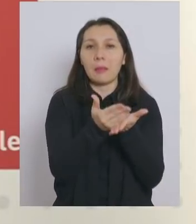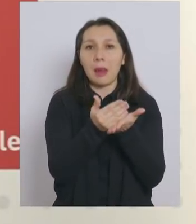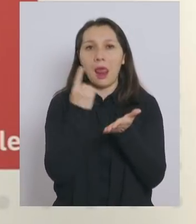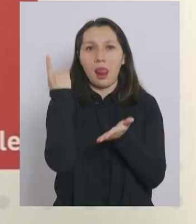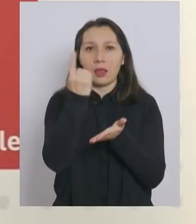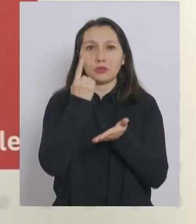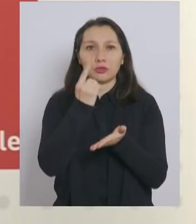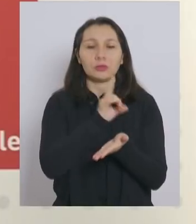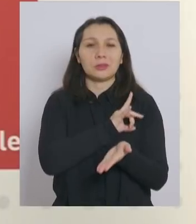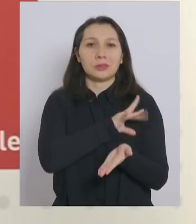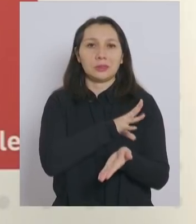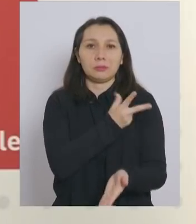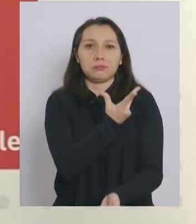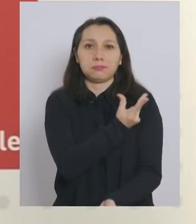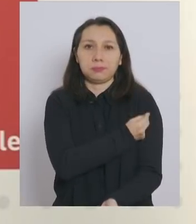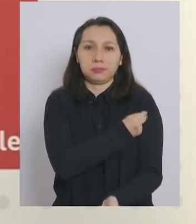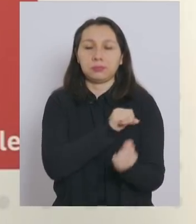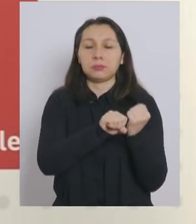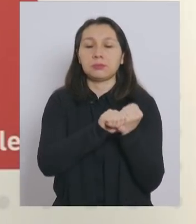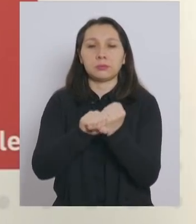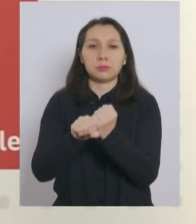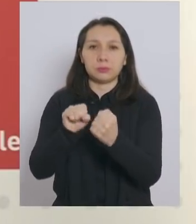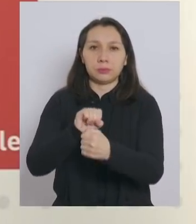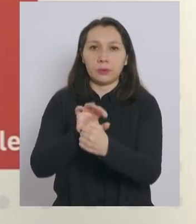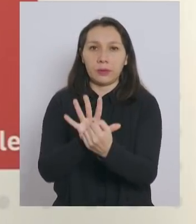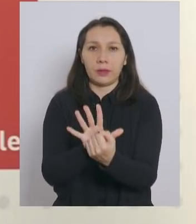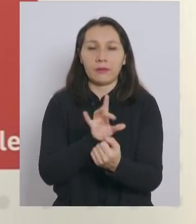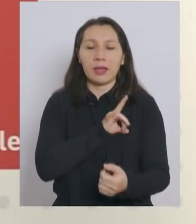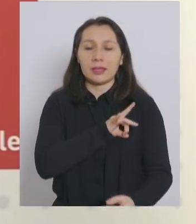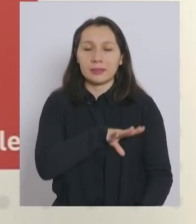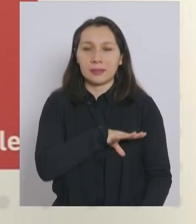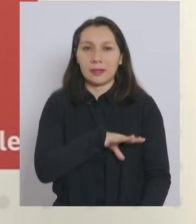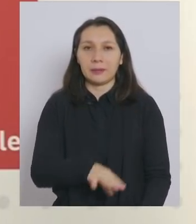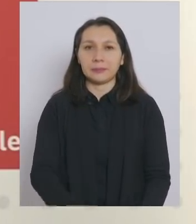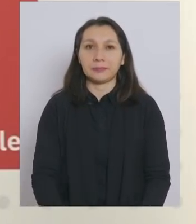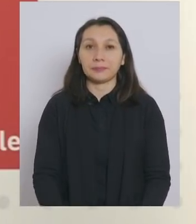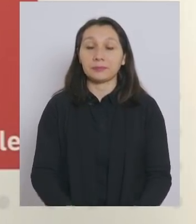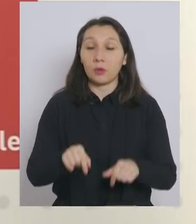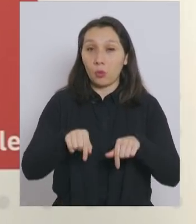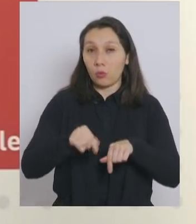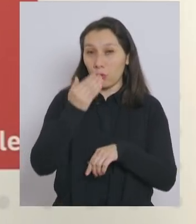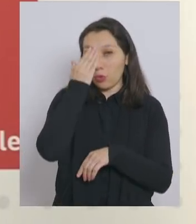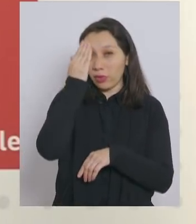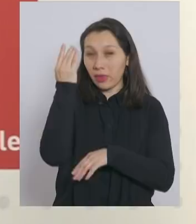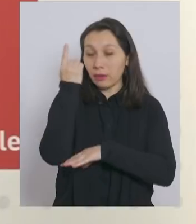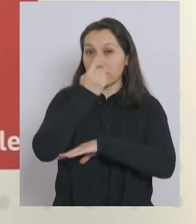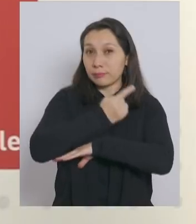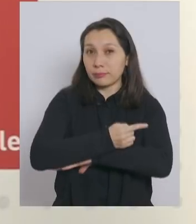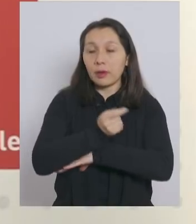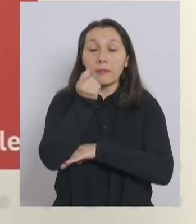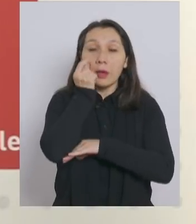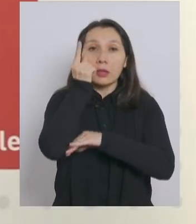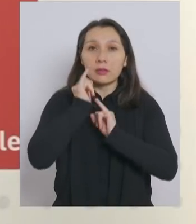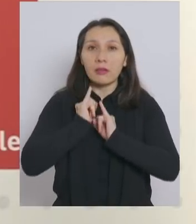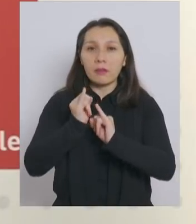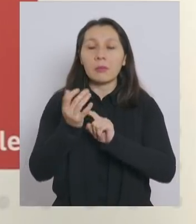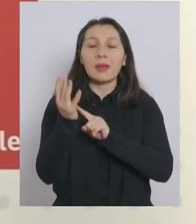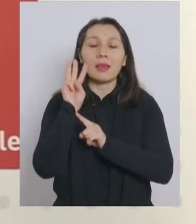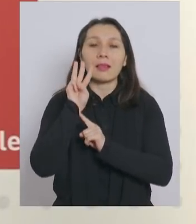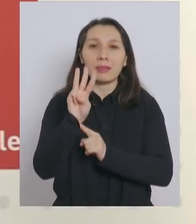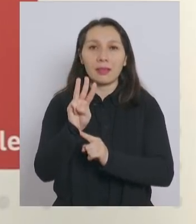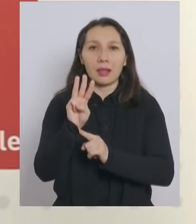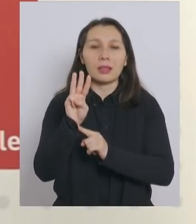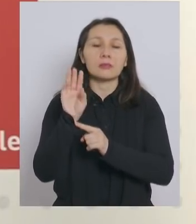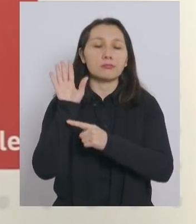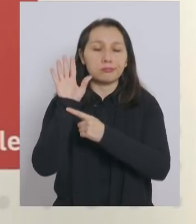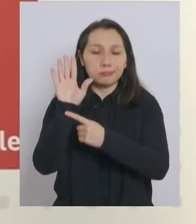de Inmunizaciones contra el COVID-19 en Chile. En esta jornada conocerán 3 presentaciones